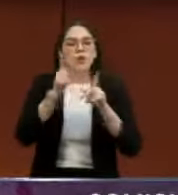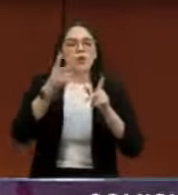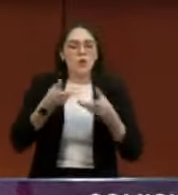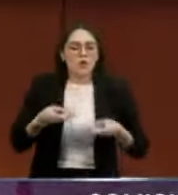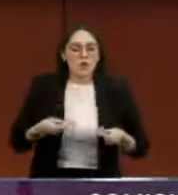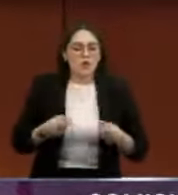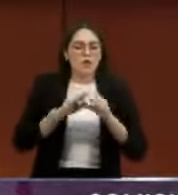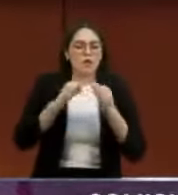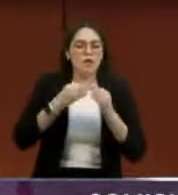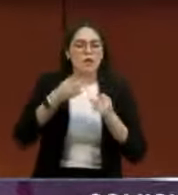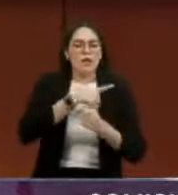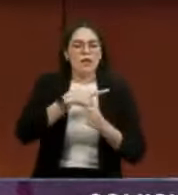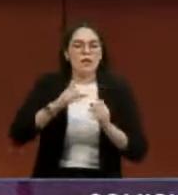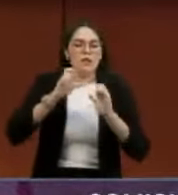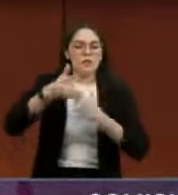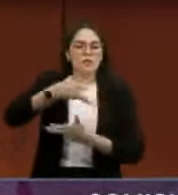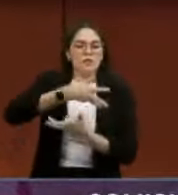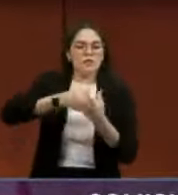Poder Judicial.